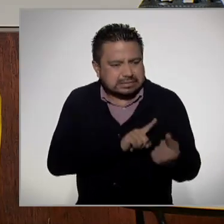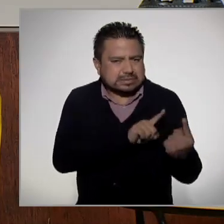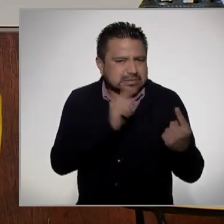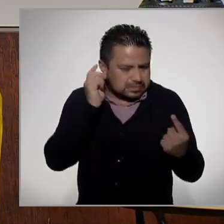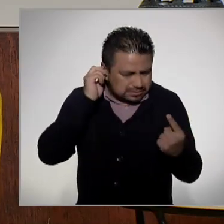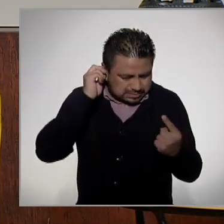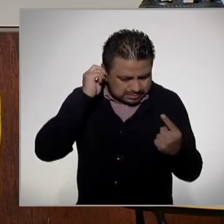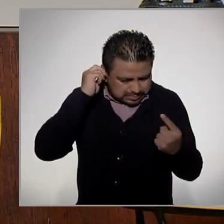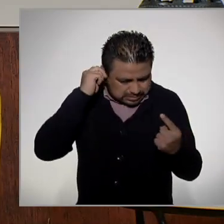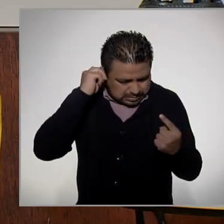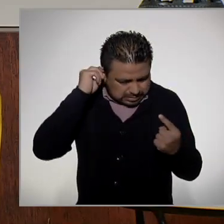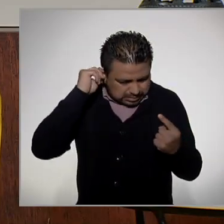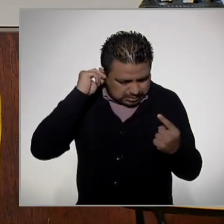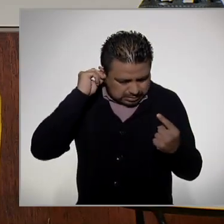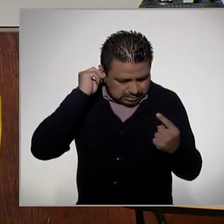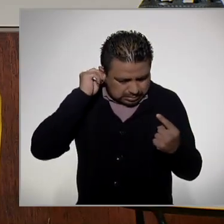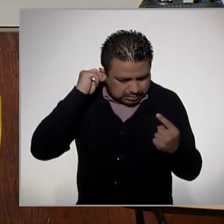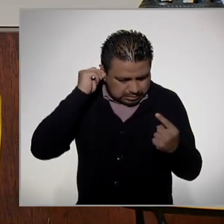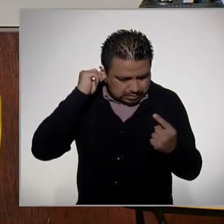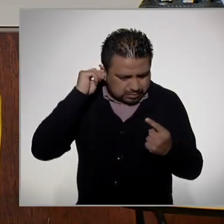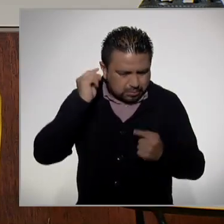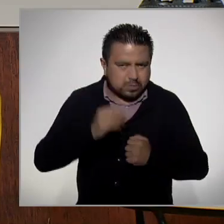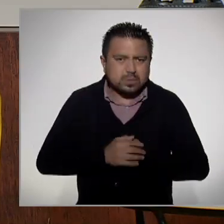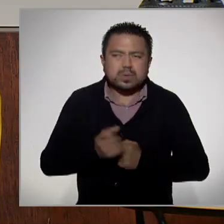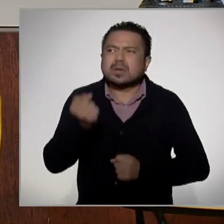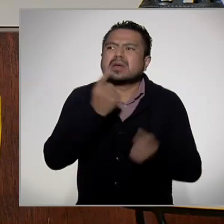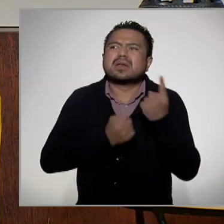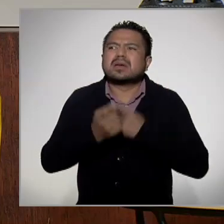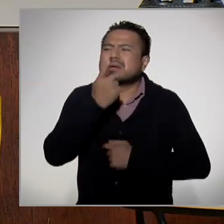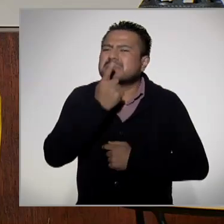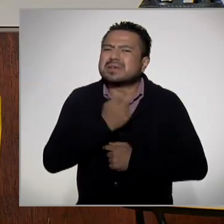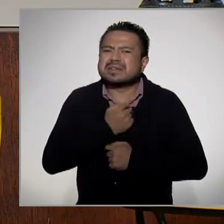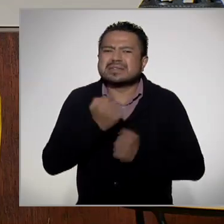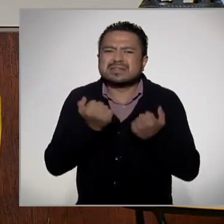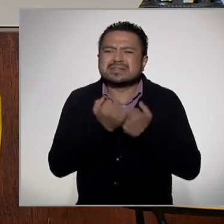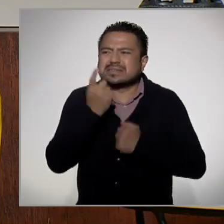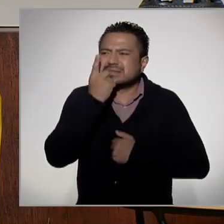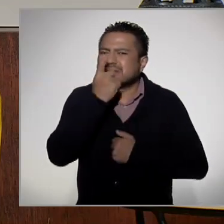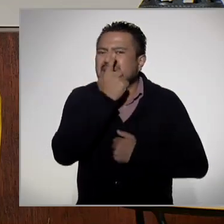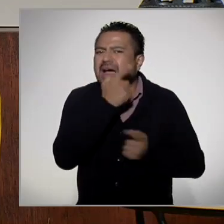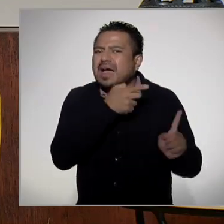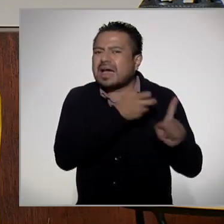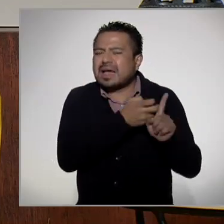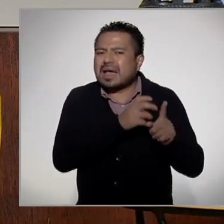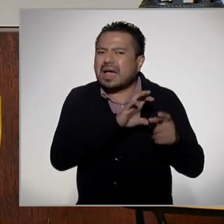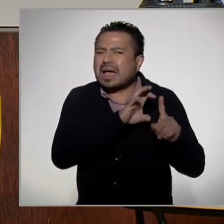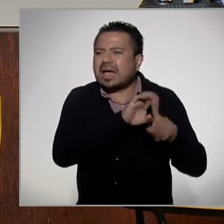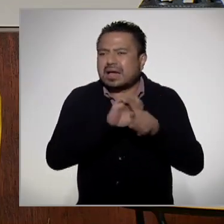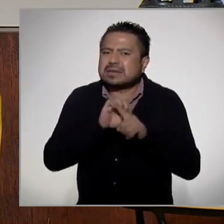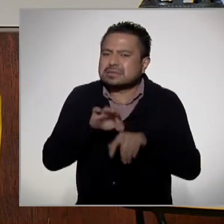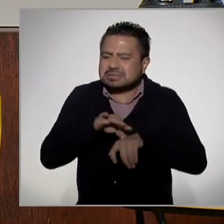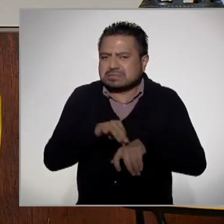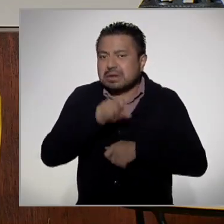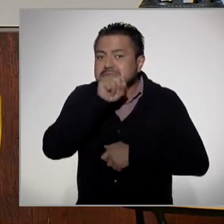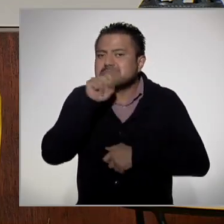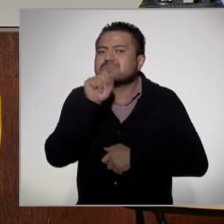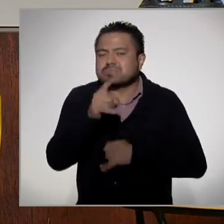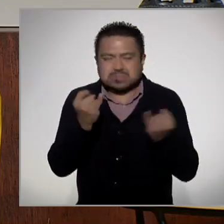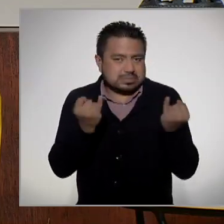gente que me dice que comer carne es lo peor nosotros tenemos estos dientes que se llaman caninos y somos carnívoros a fin de